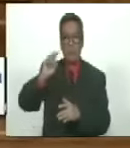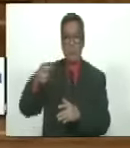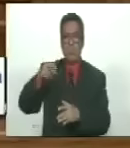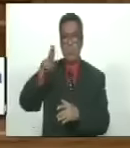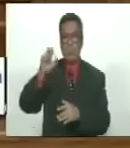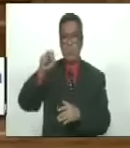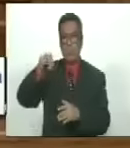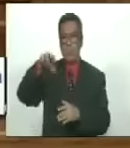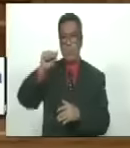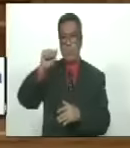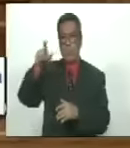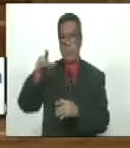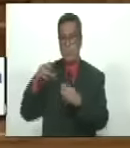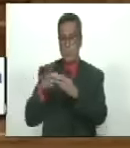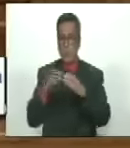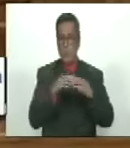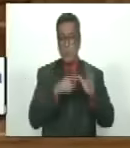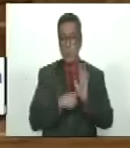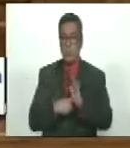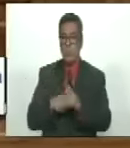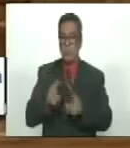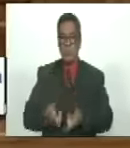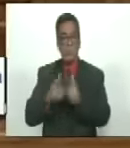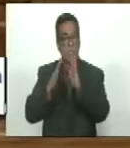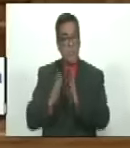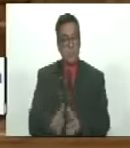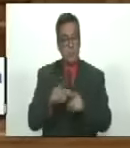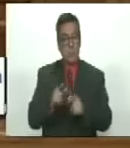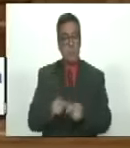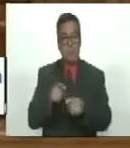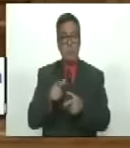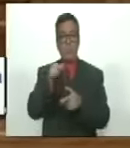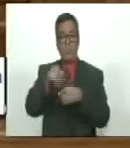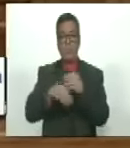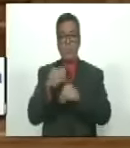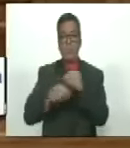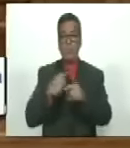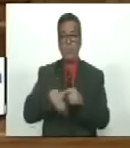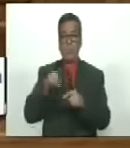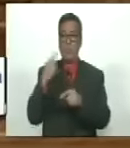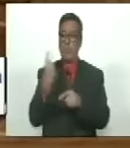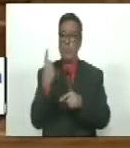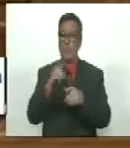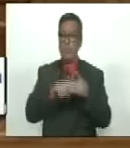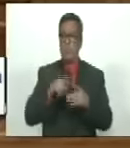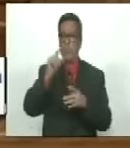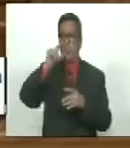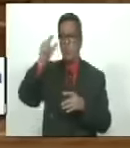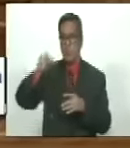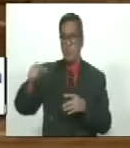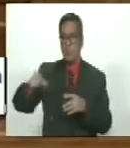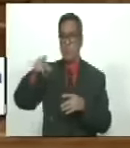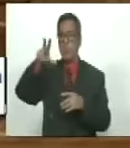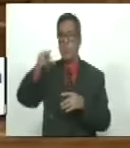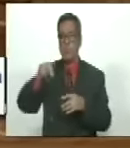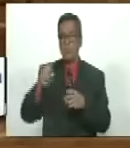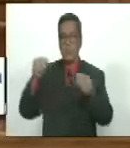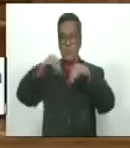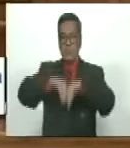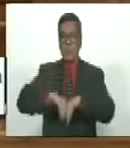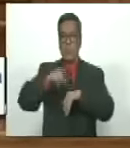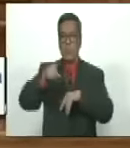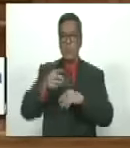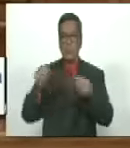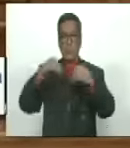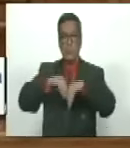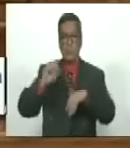de Guyana, con base en concesiones, autorizaciones o permisos otorgados unilateralmente por Guyana en violación al acuerdo